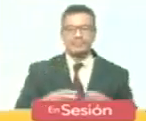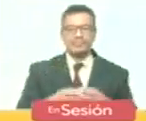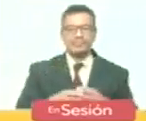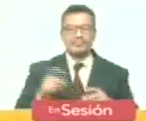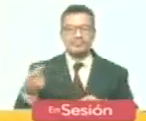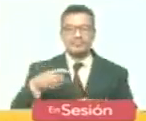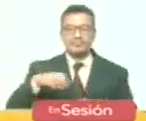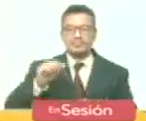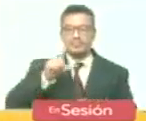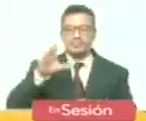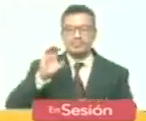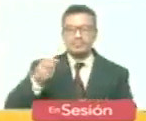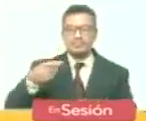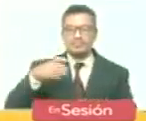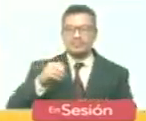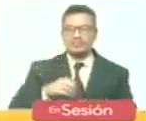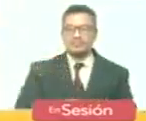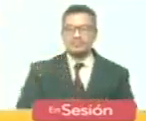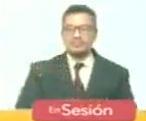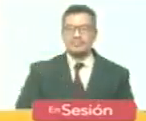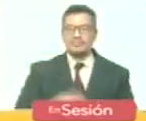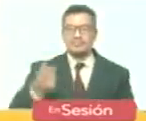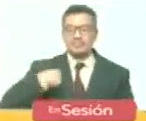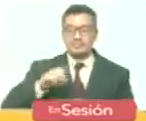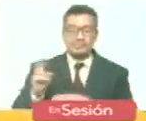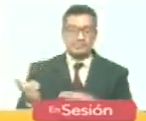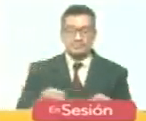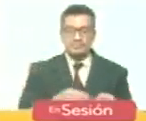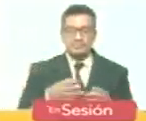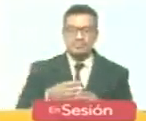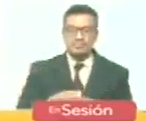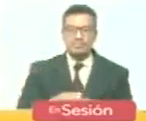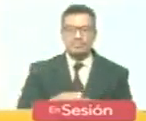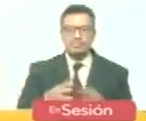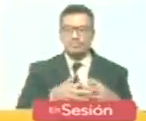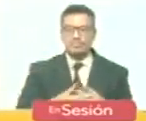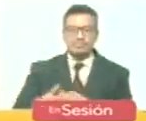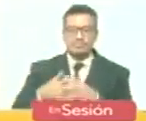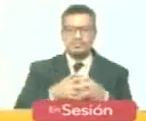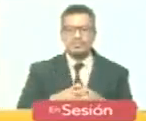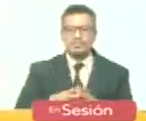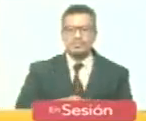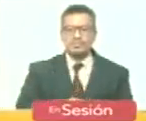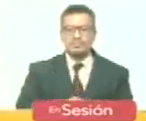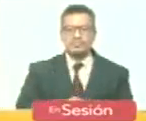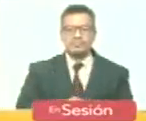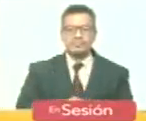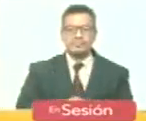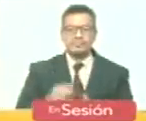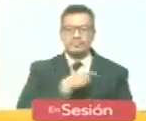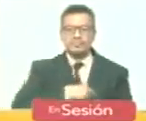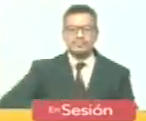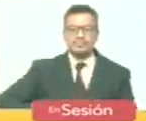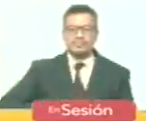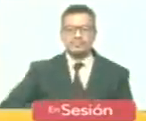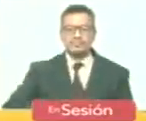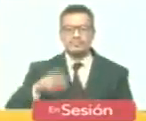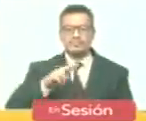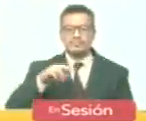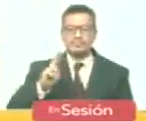Gallegos tenía una inmensa popularidad y fue invitado incluso a los Estados Unidos por la viuda del presidente Roosevelt